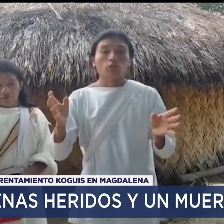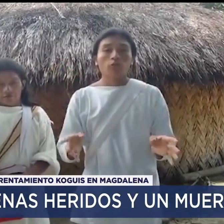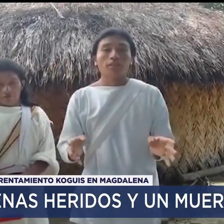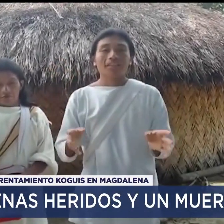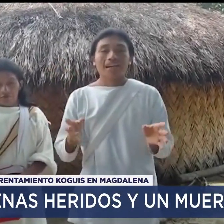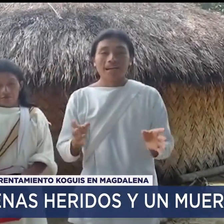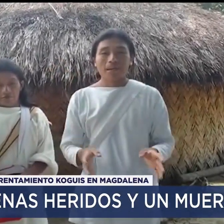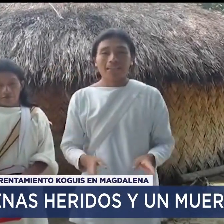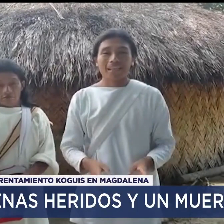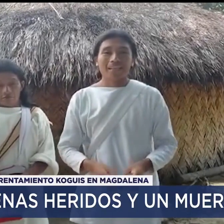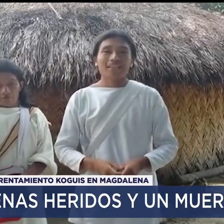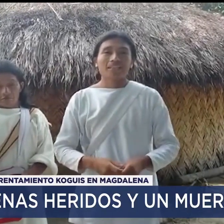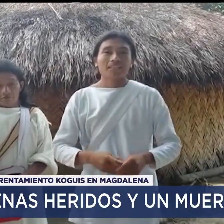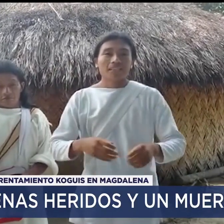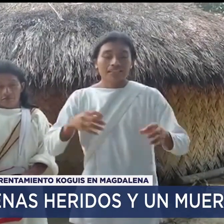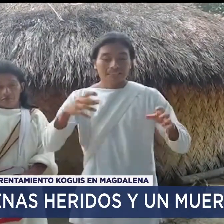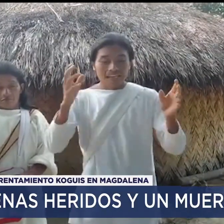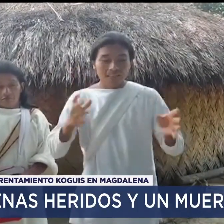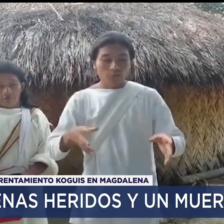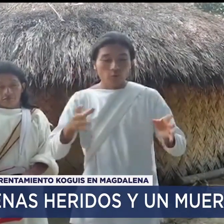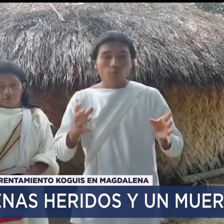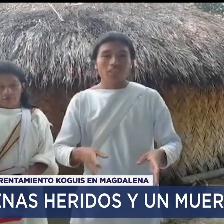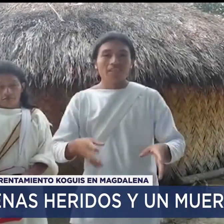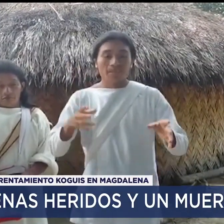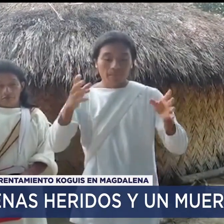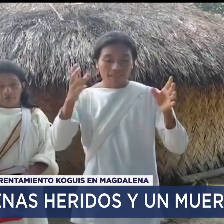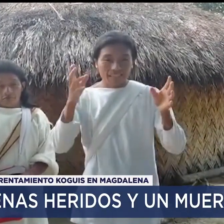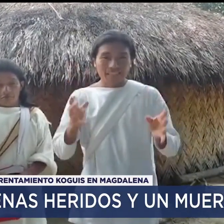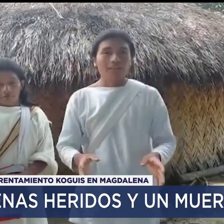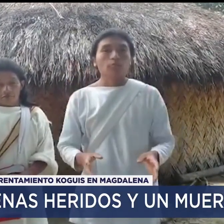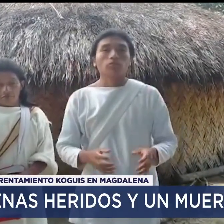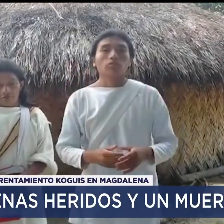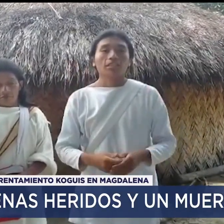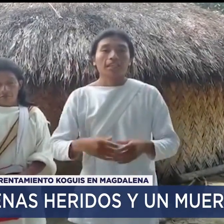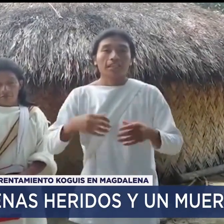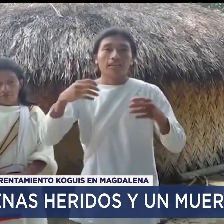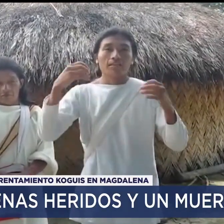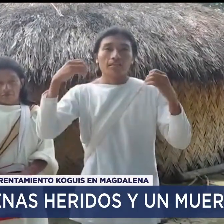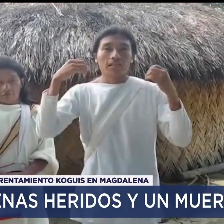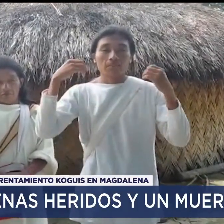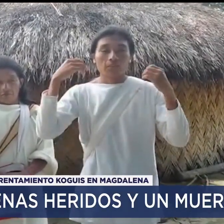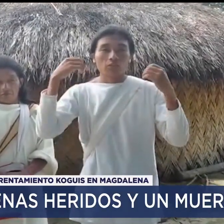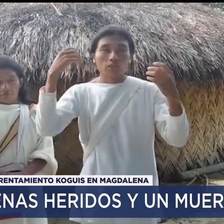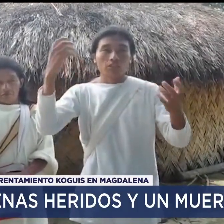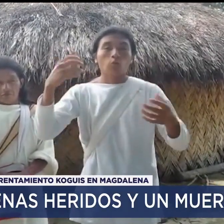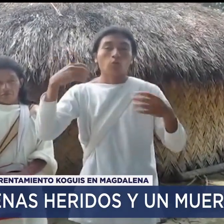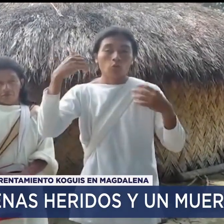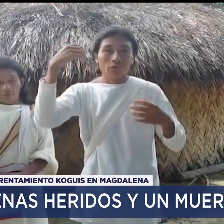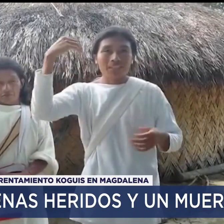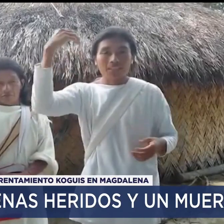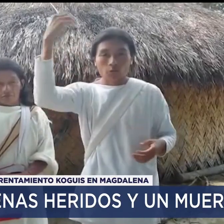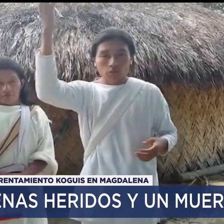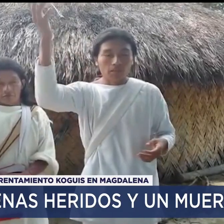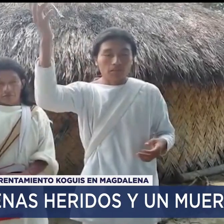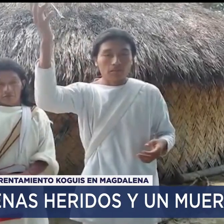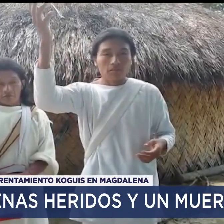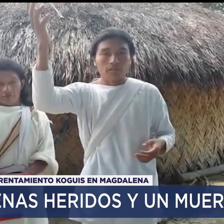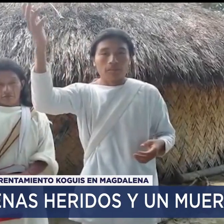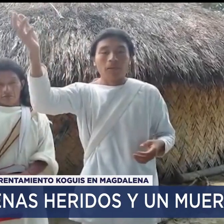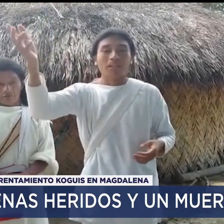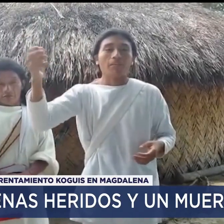los Kogis de acá Magdalena ya somos independizados y que las personas o los Kogis de